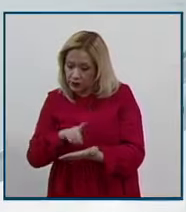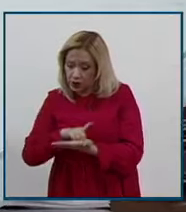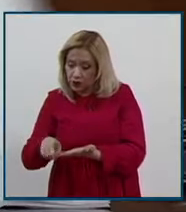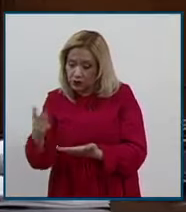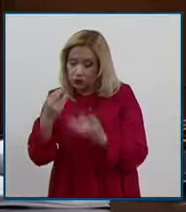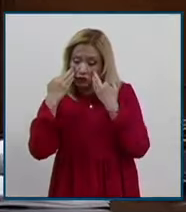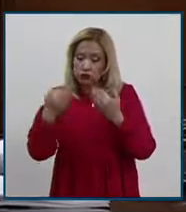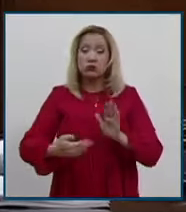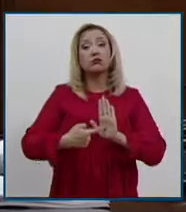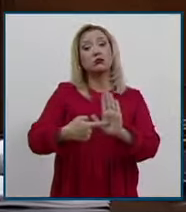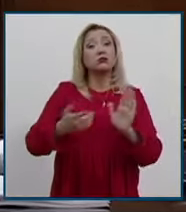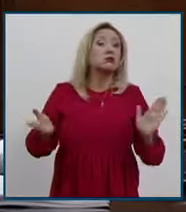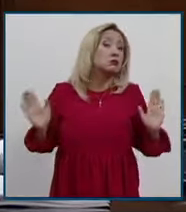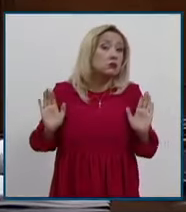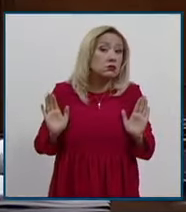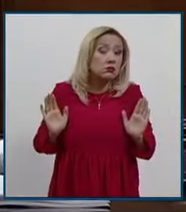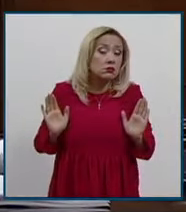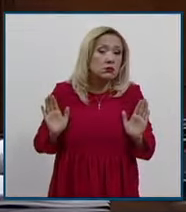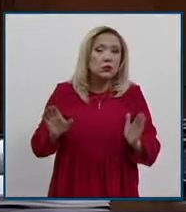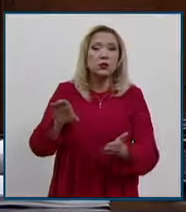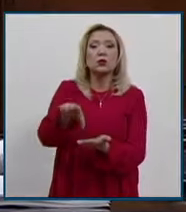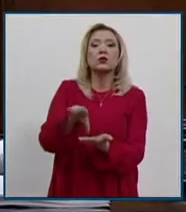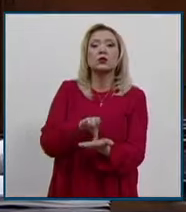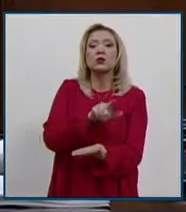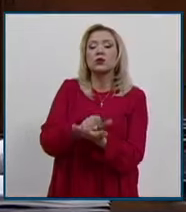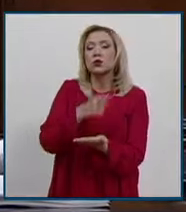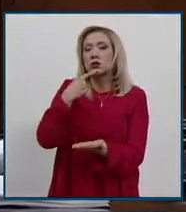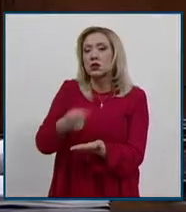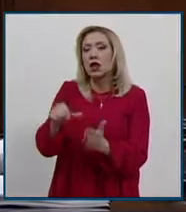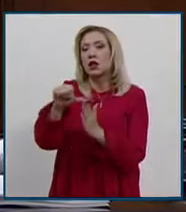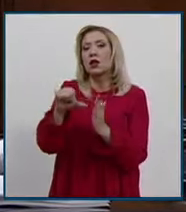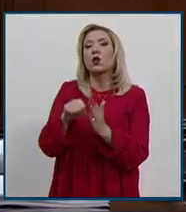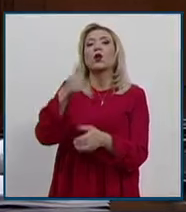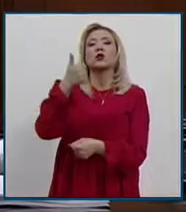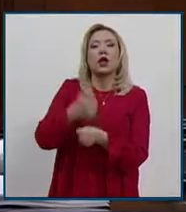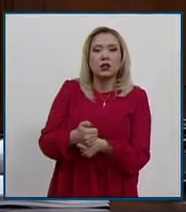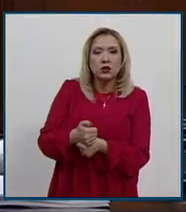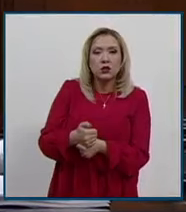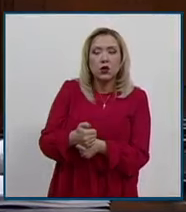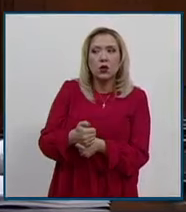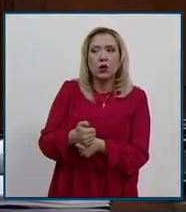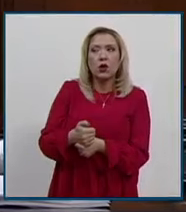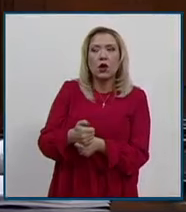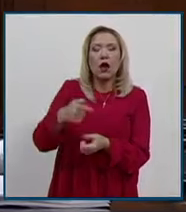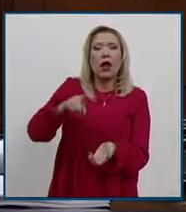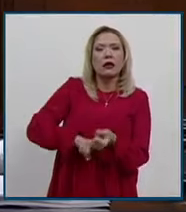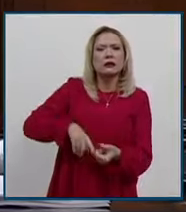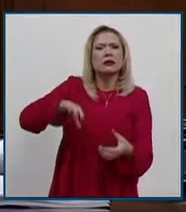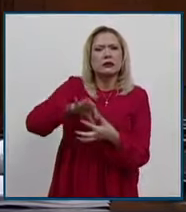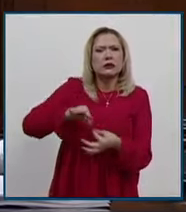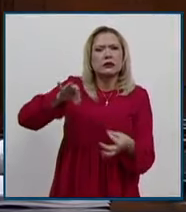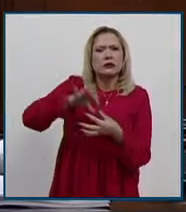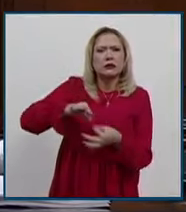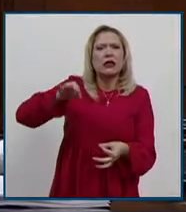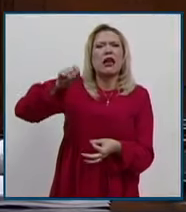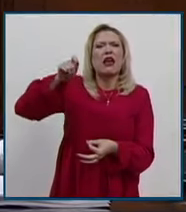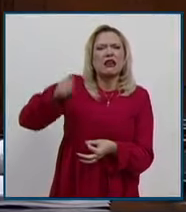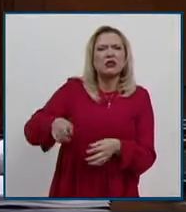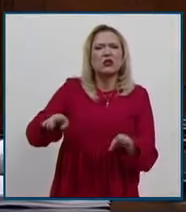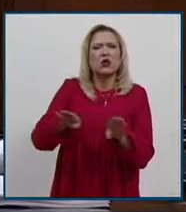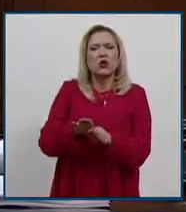regir la propia Constitución establece el artículo sexto que la interpretación del derecho a la